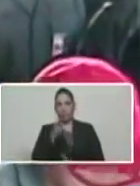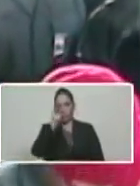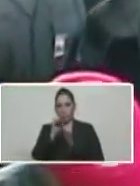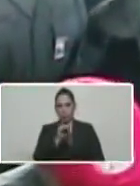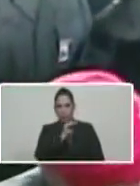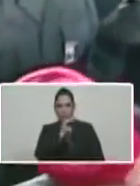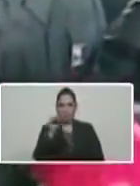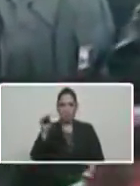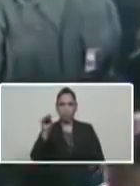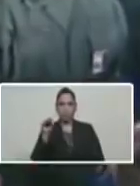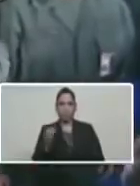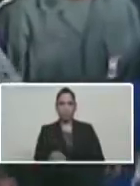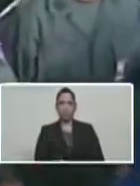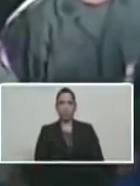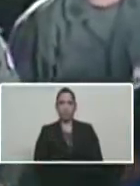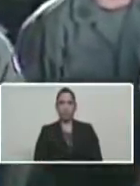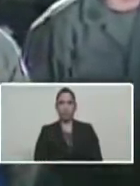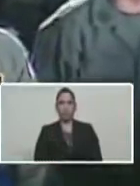militar.